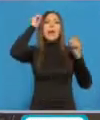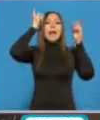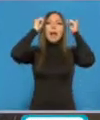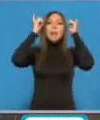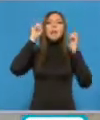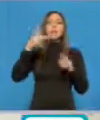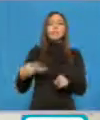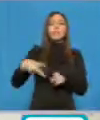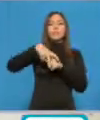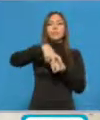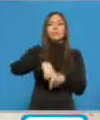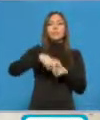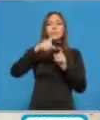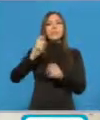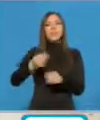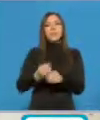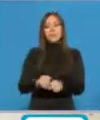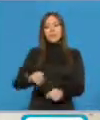desenvainada. Luego,